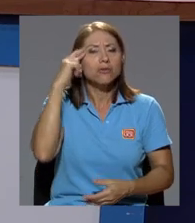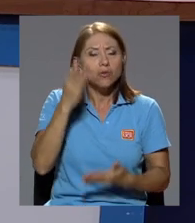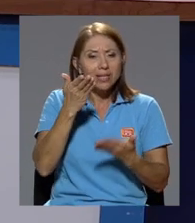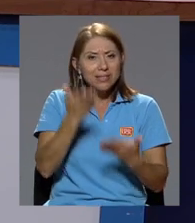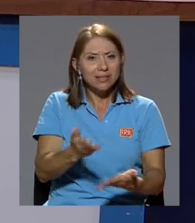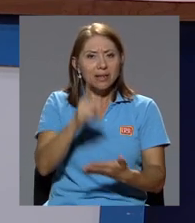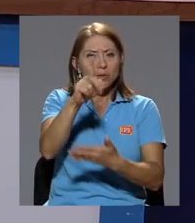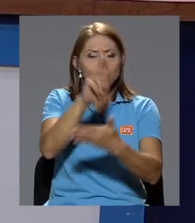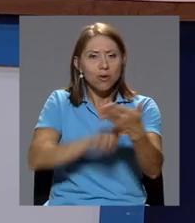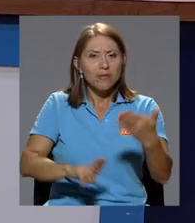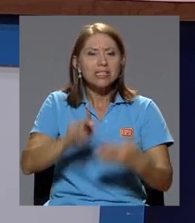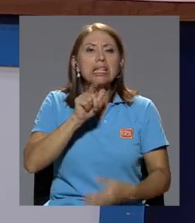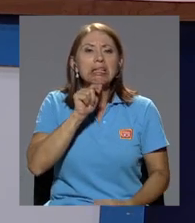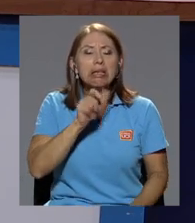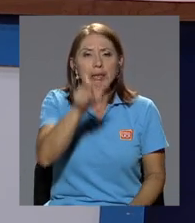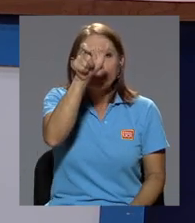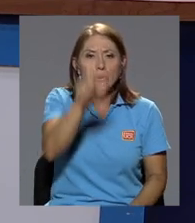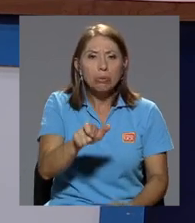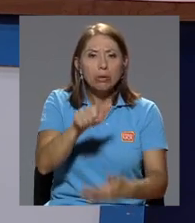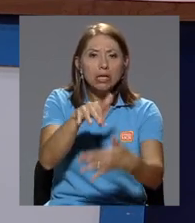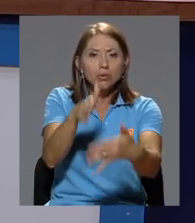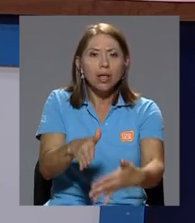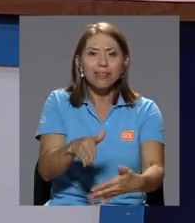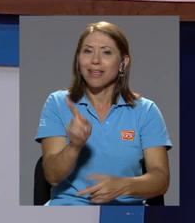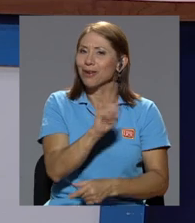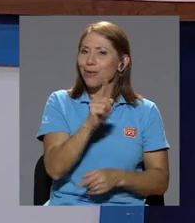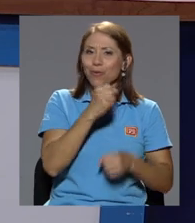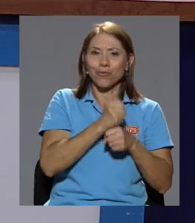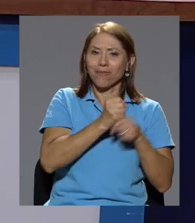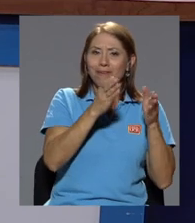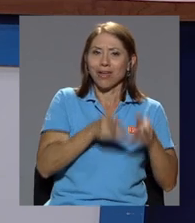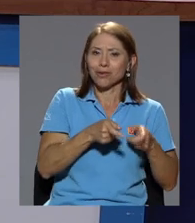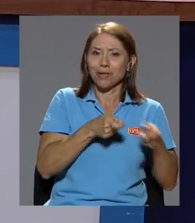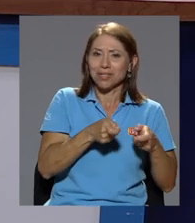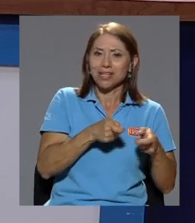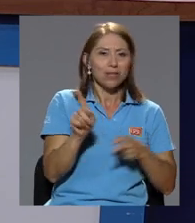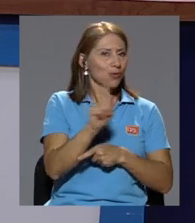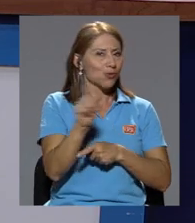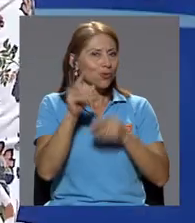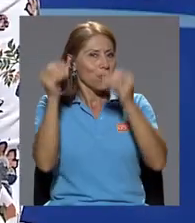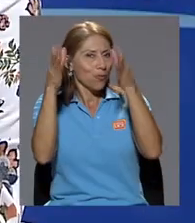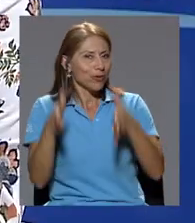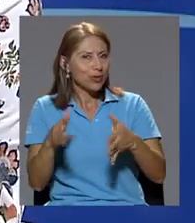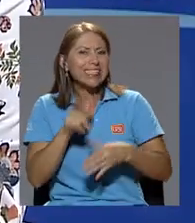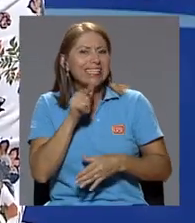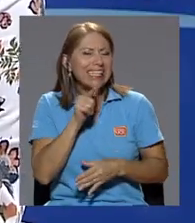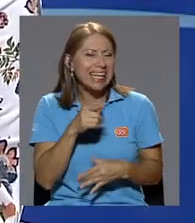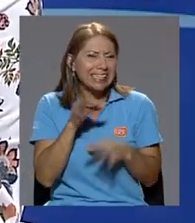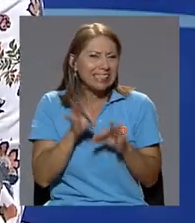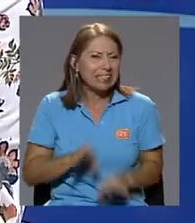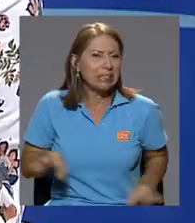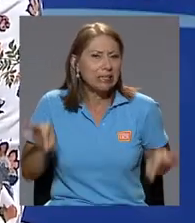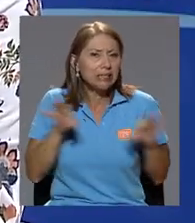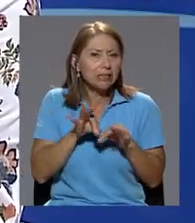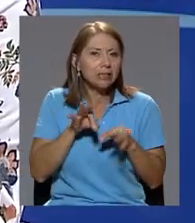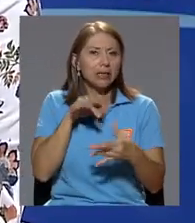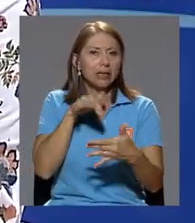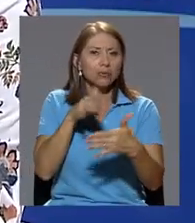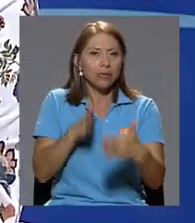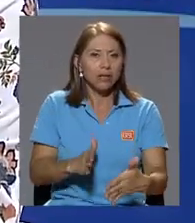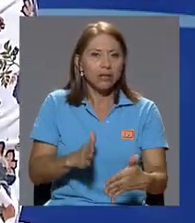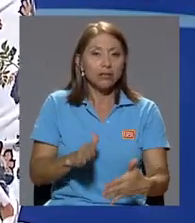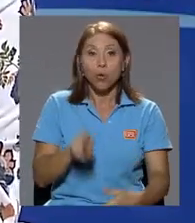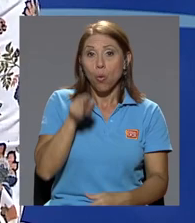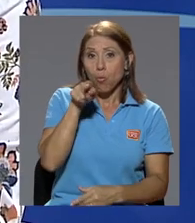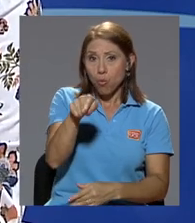institución de enseñanza es el estudiante no somos los administrativos no son los profesores son los estudiantes como representante voz de la